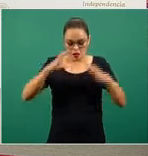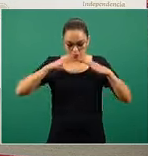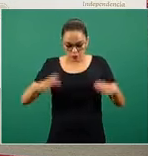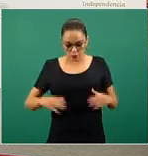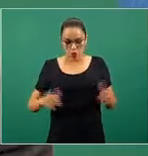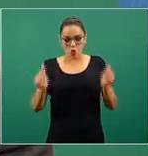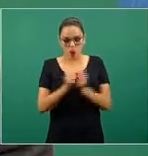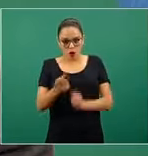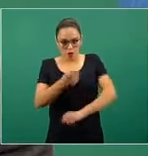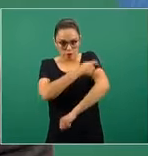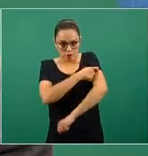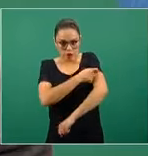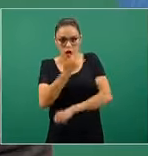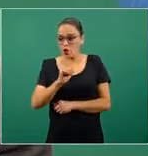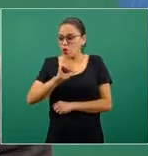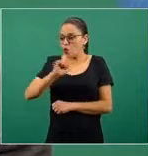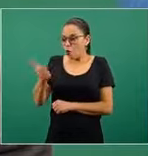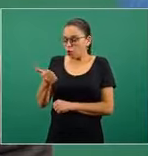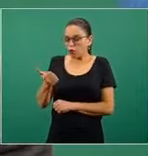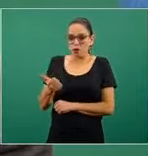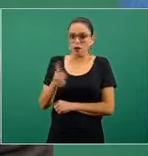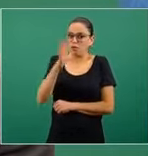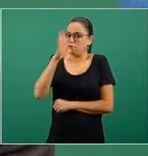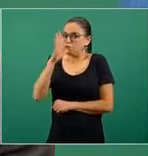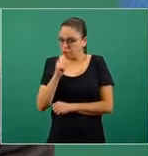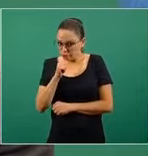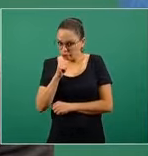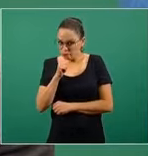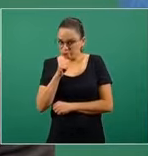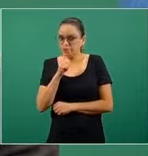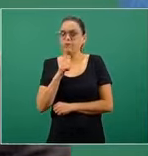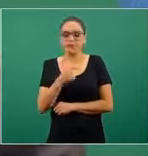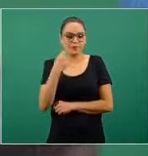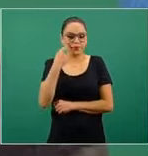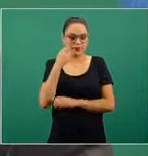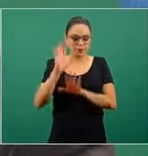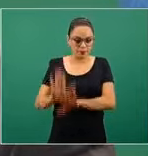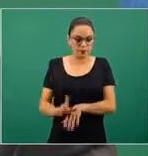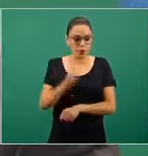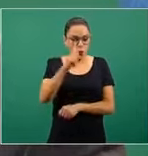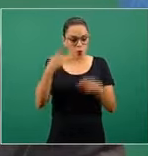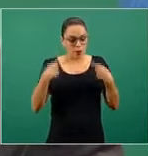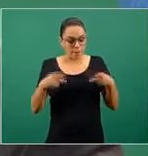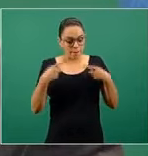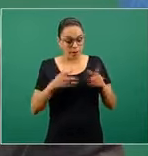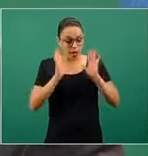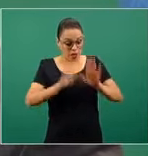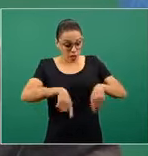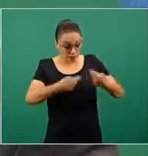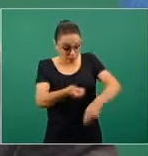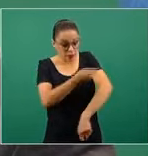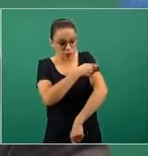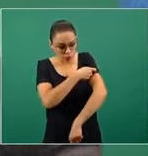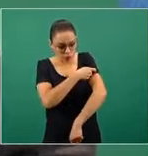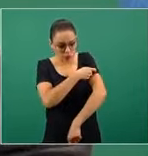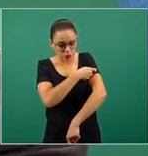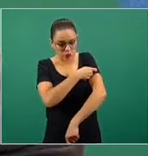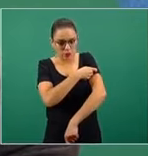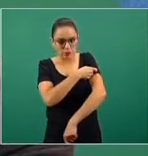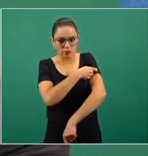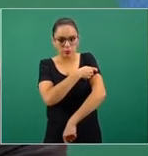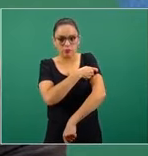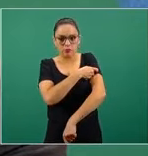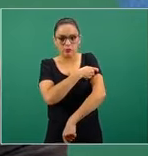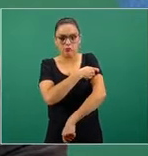logra de la vacunación. Específicamente comentó que aun cuando una persona pudiera estar ya vacunada y no